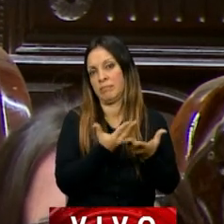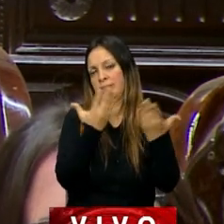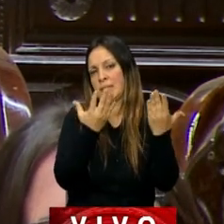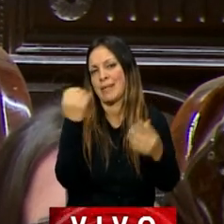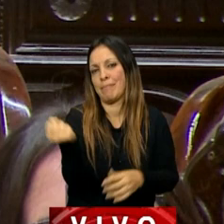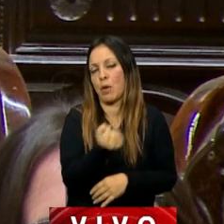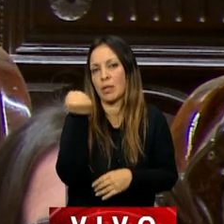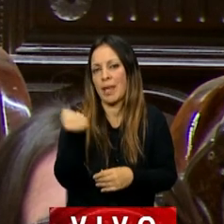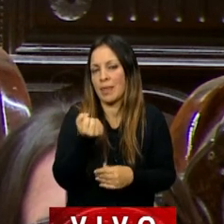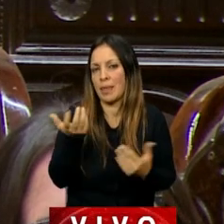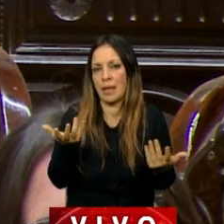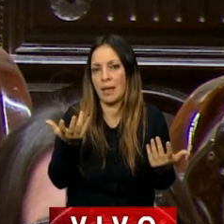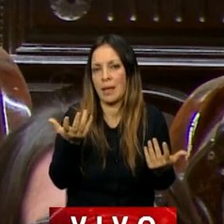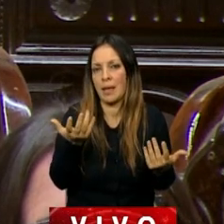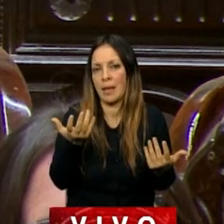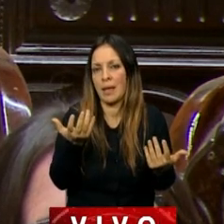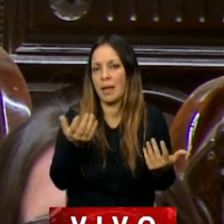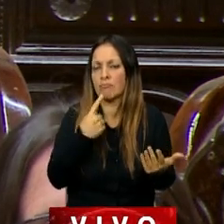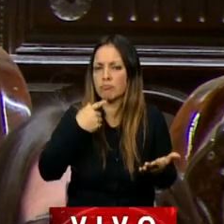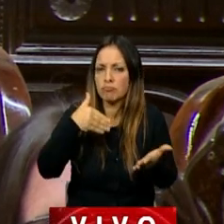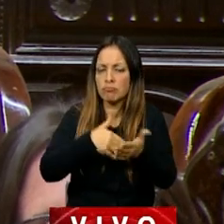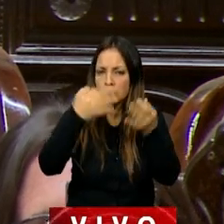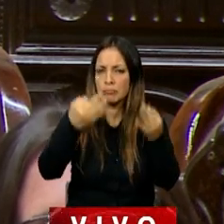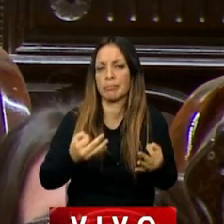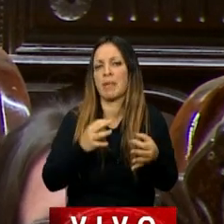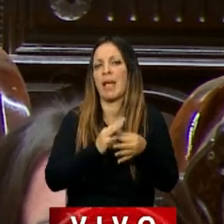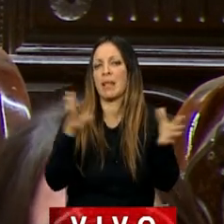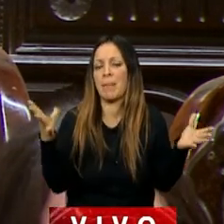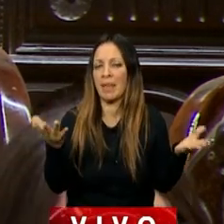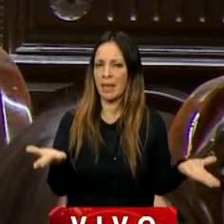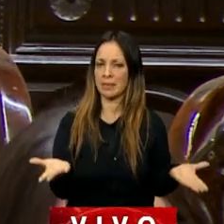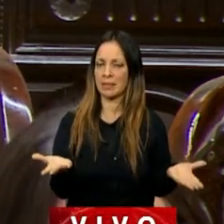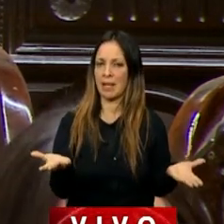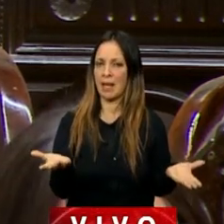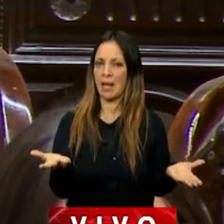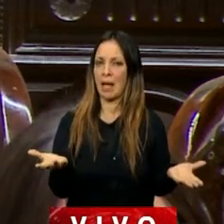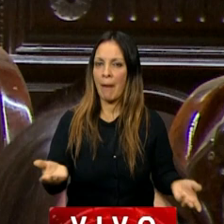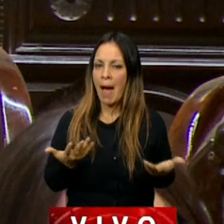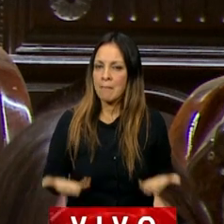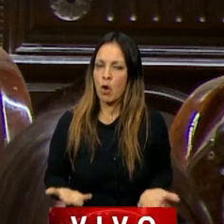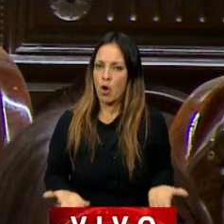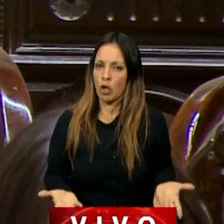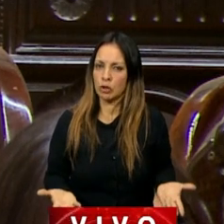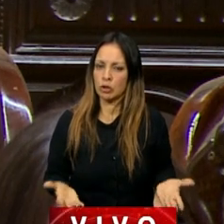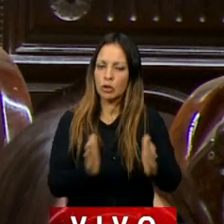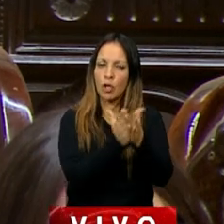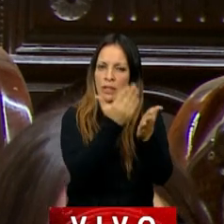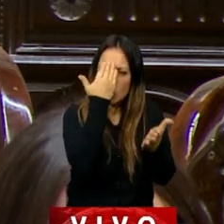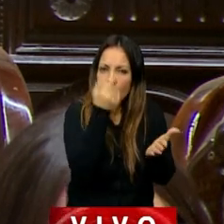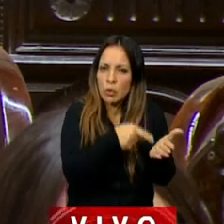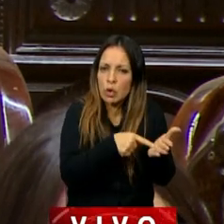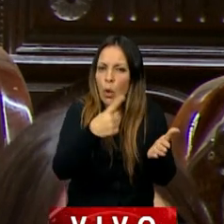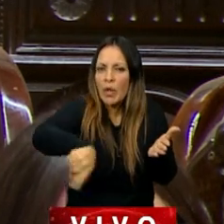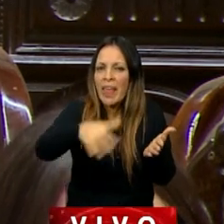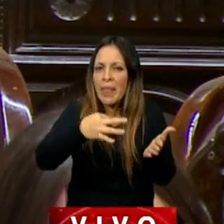más importantes, declaración de la independencia. Señores, la Constitución la